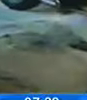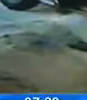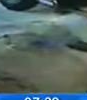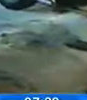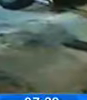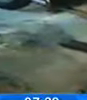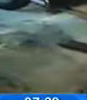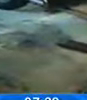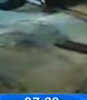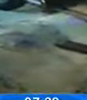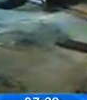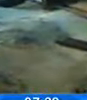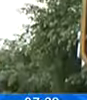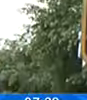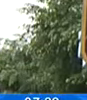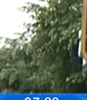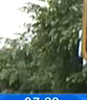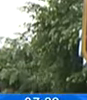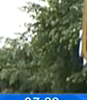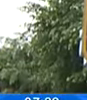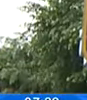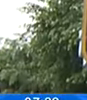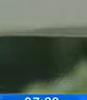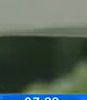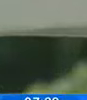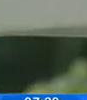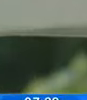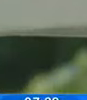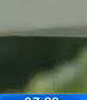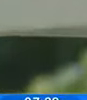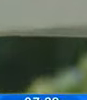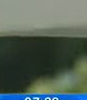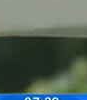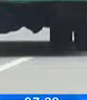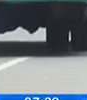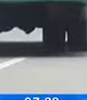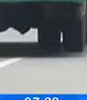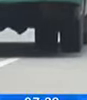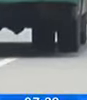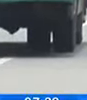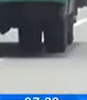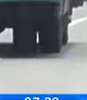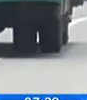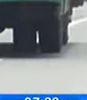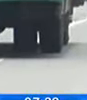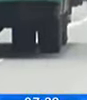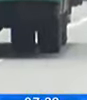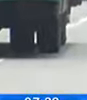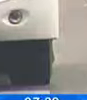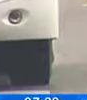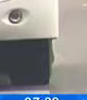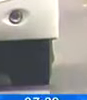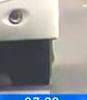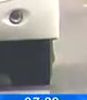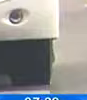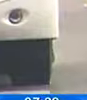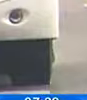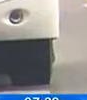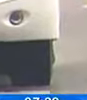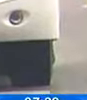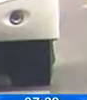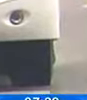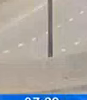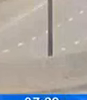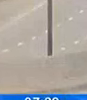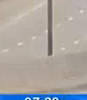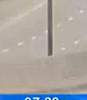resultare solamente daños materiales o quienes conduzcan con licencia caducada. En las calles, las reacciones